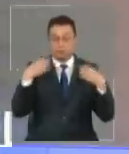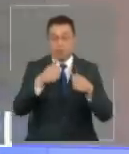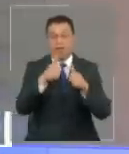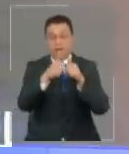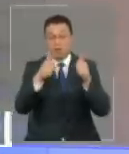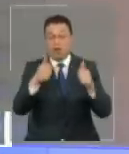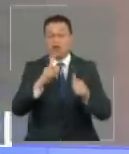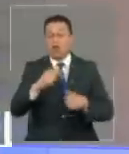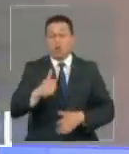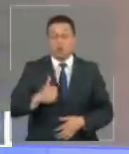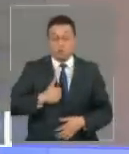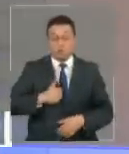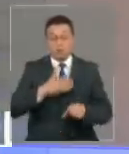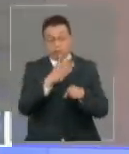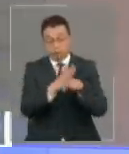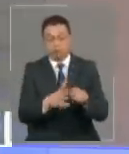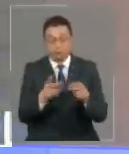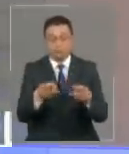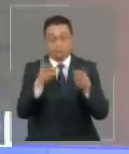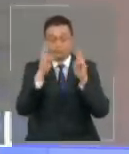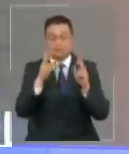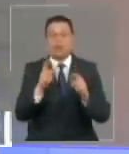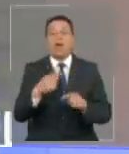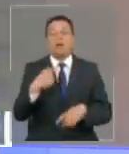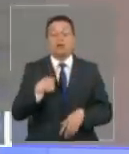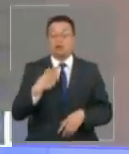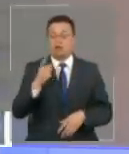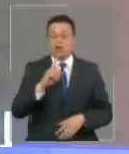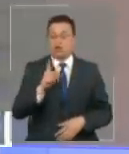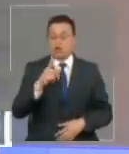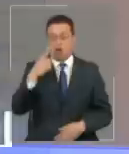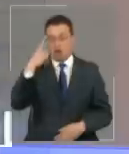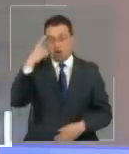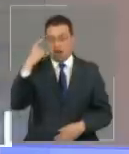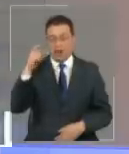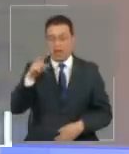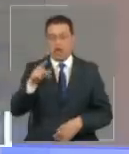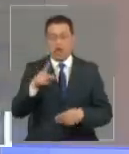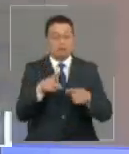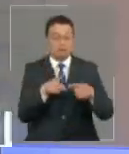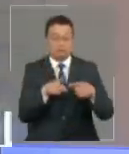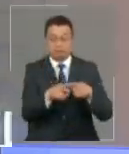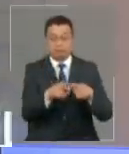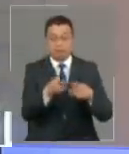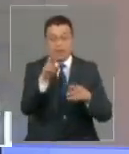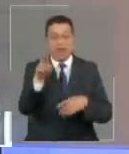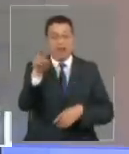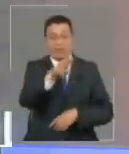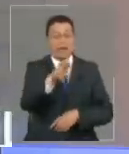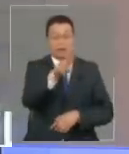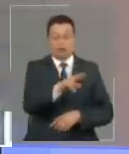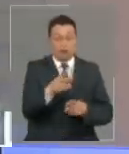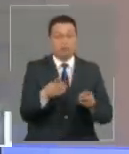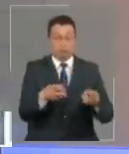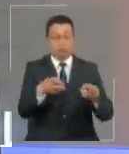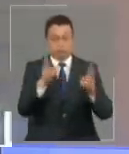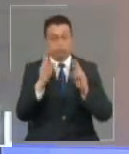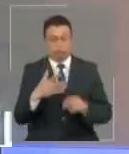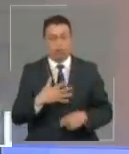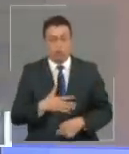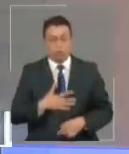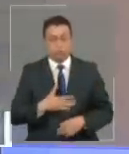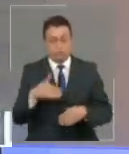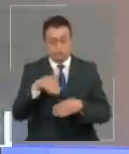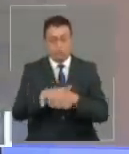las autoridades no cumplen. Sin embargo, a mí no me parece limitar la reelección. Creo yo